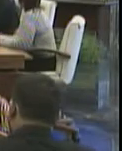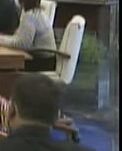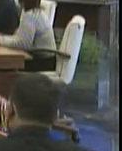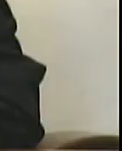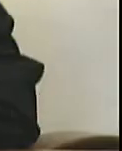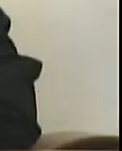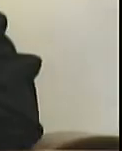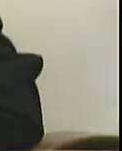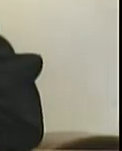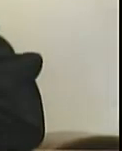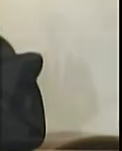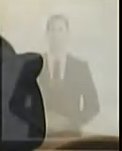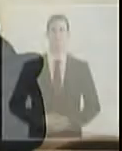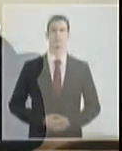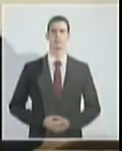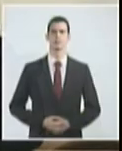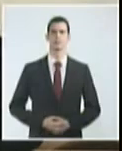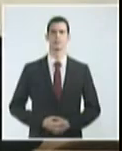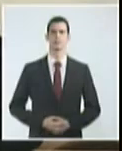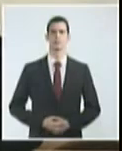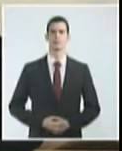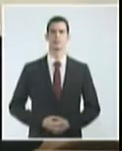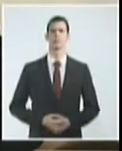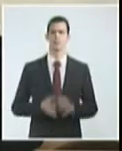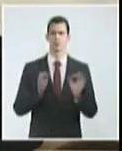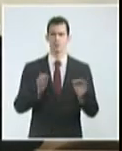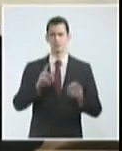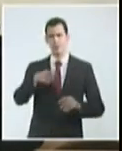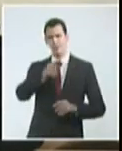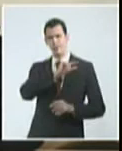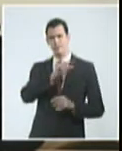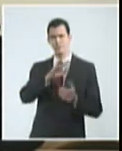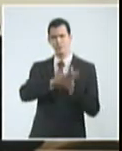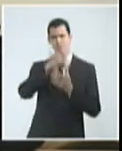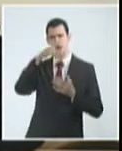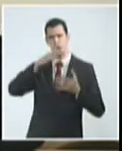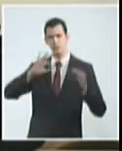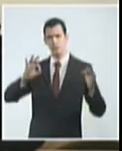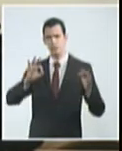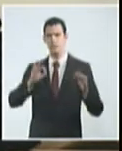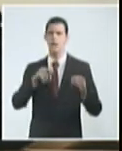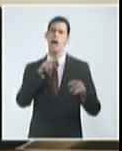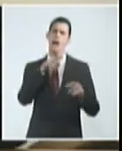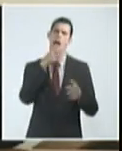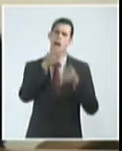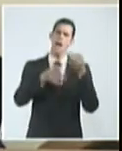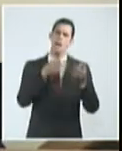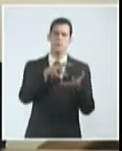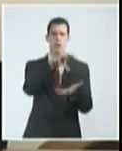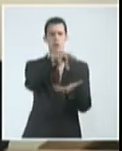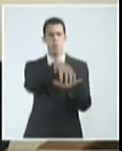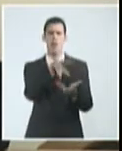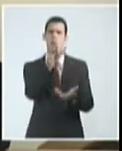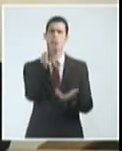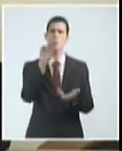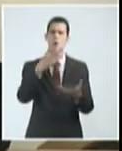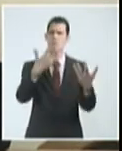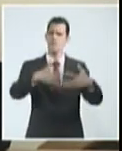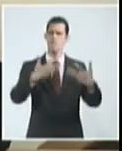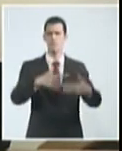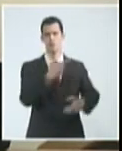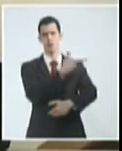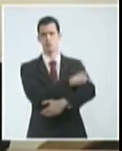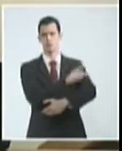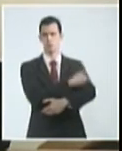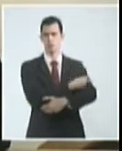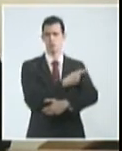usted inauguró hace unos días, que da mucha esperanza también en cuanto a la producción de vacunas. Y pienso en